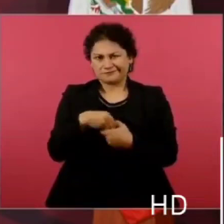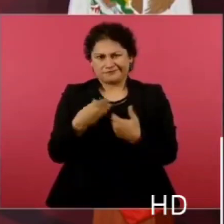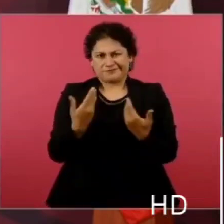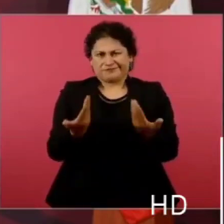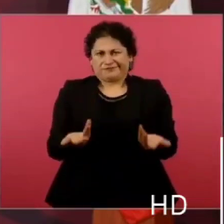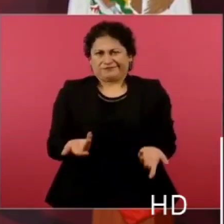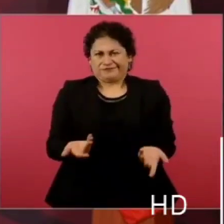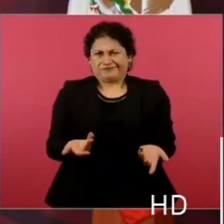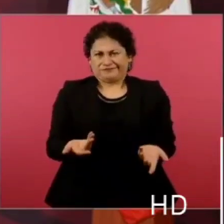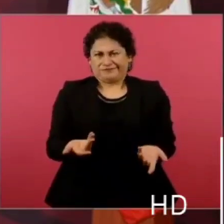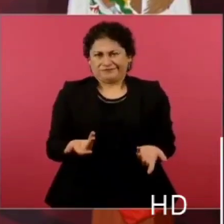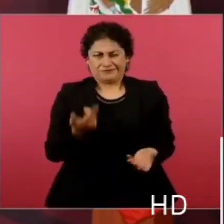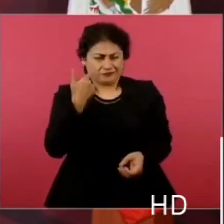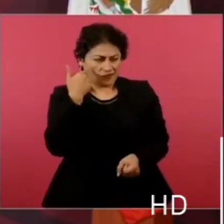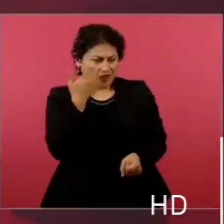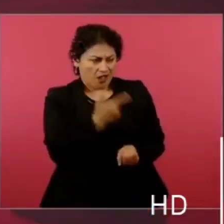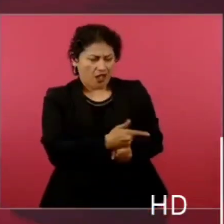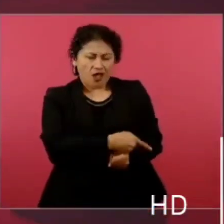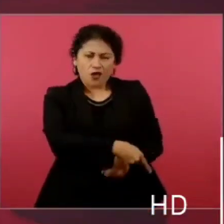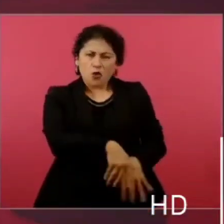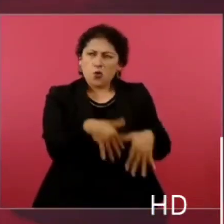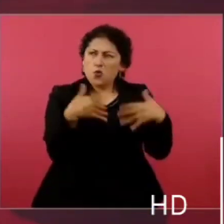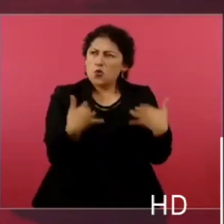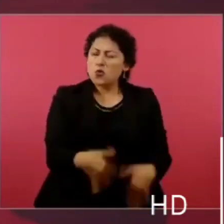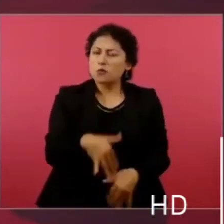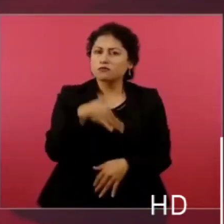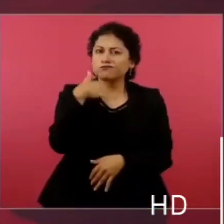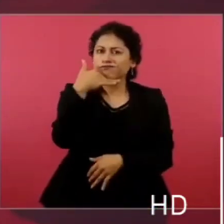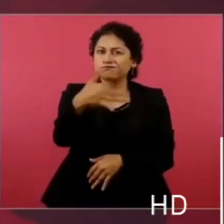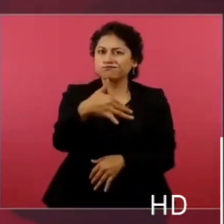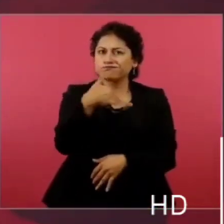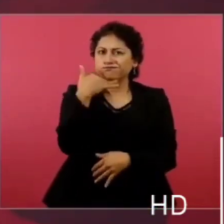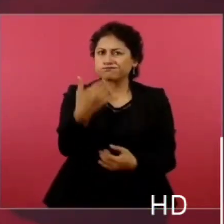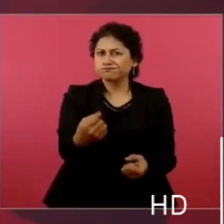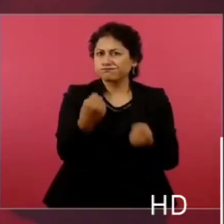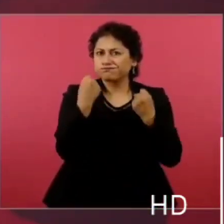frente a un acto de corrupción, pero además